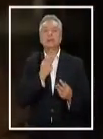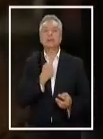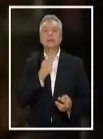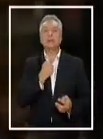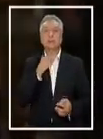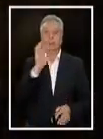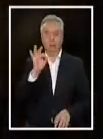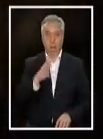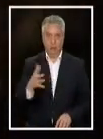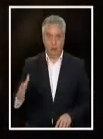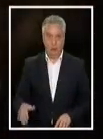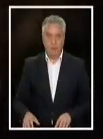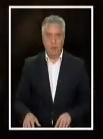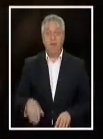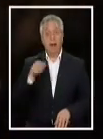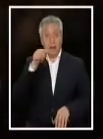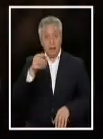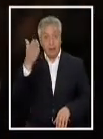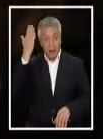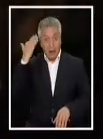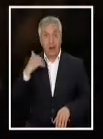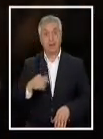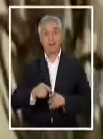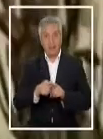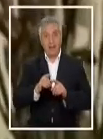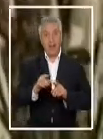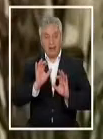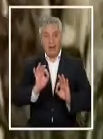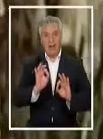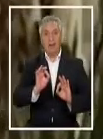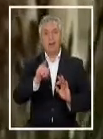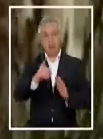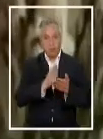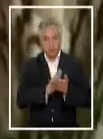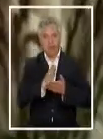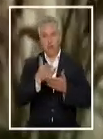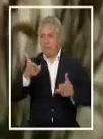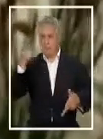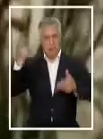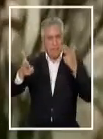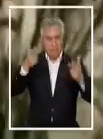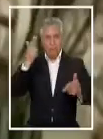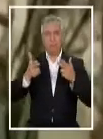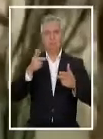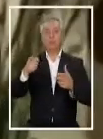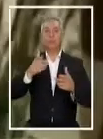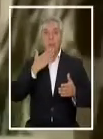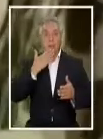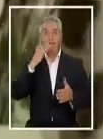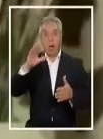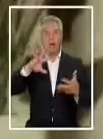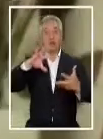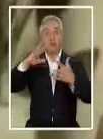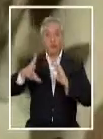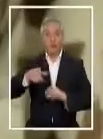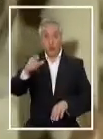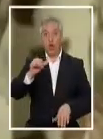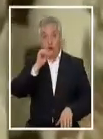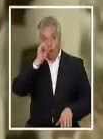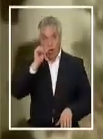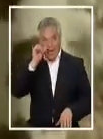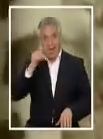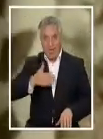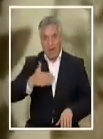afrodisíacas. Surge en la década de los 20, con prófugos de la revolución, pistoleros, hasta abarcar el mundo narco ya en los 30.